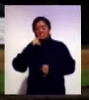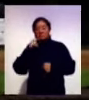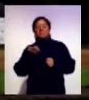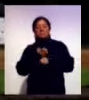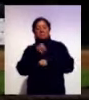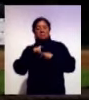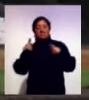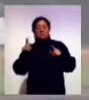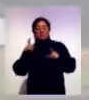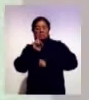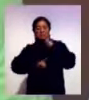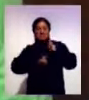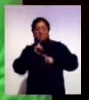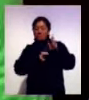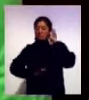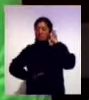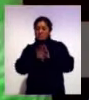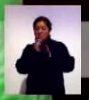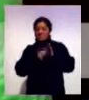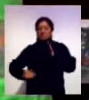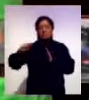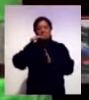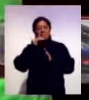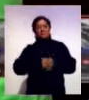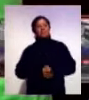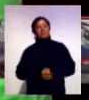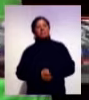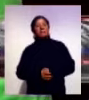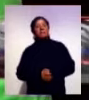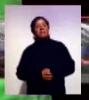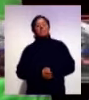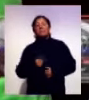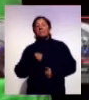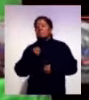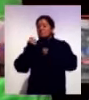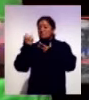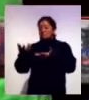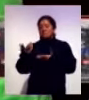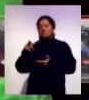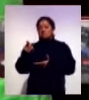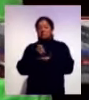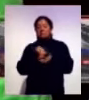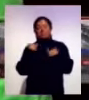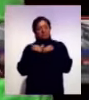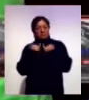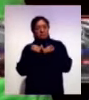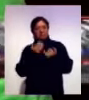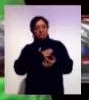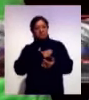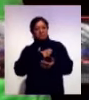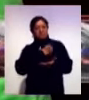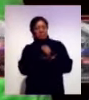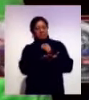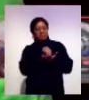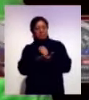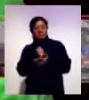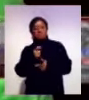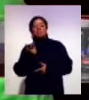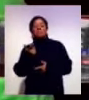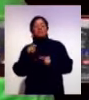trascienda deportivamente. Transmitirle nuestros logros, pero también reconocer los logros que hemos tenido en Tlaxcala,